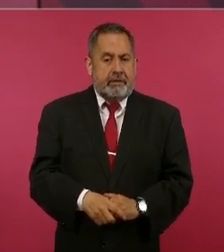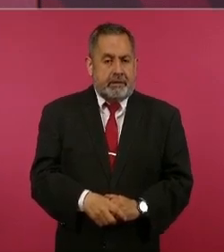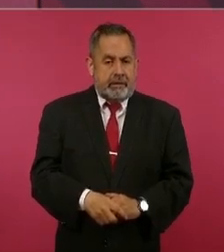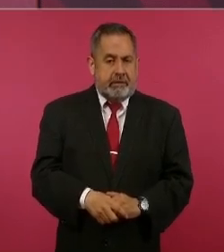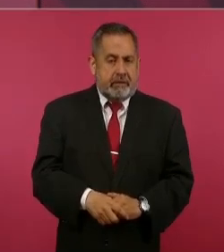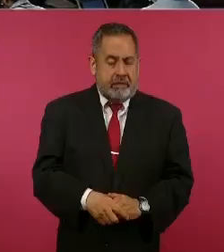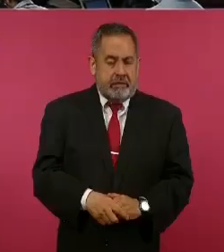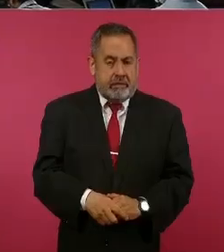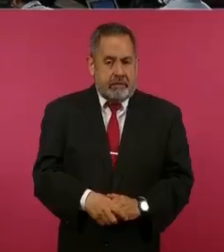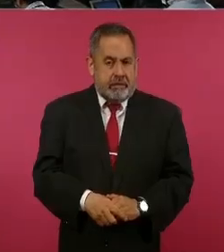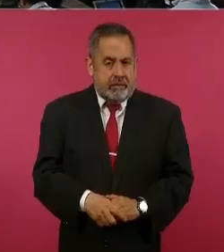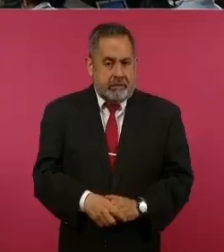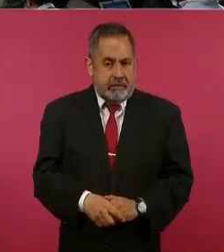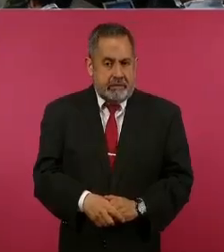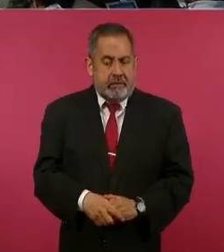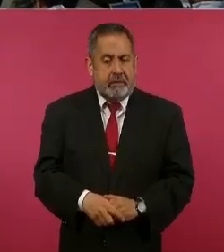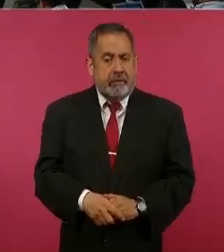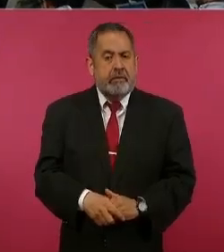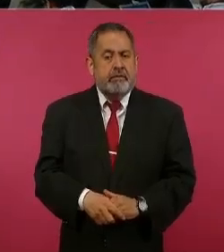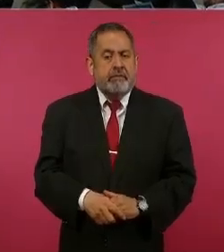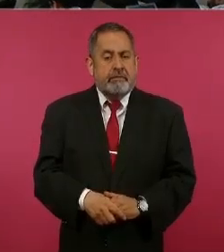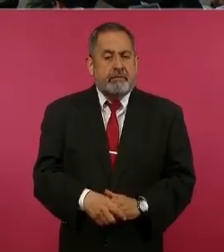Y yo les puedo